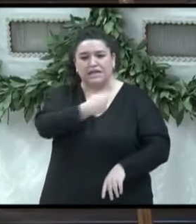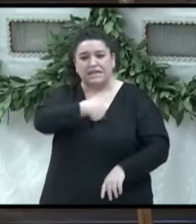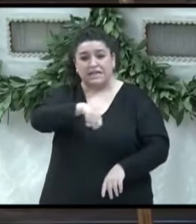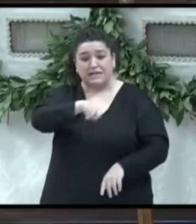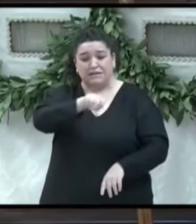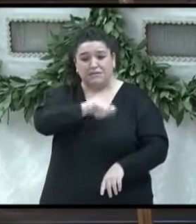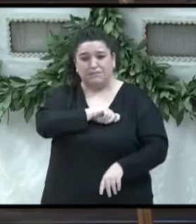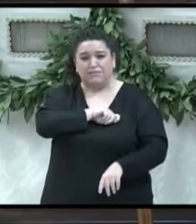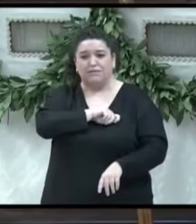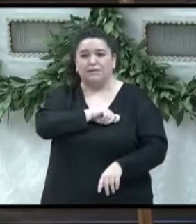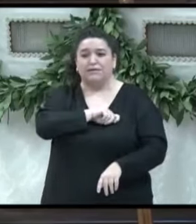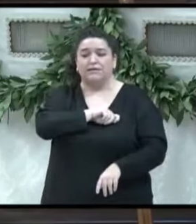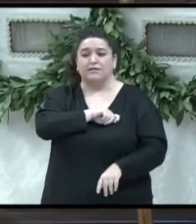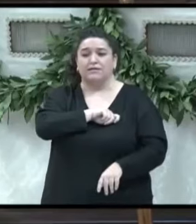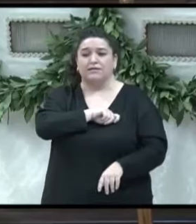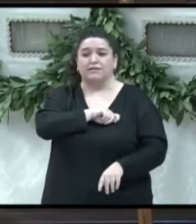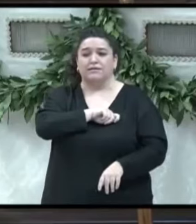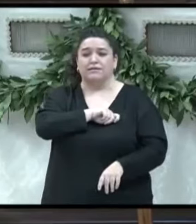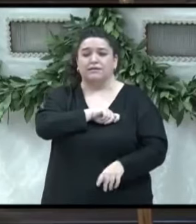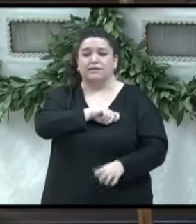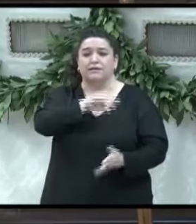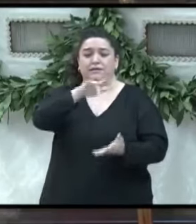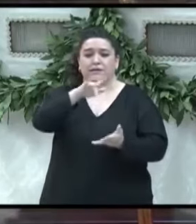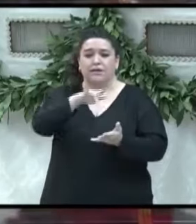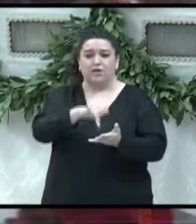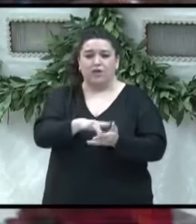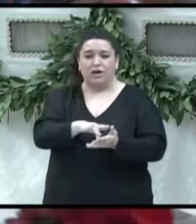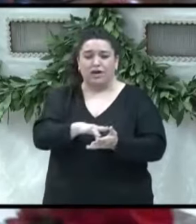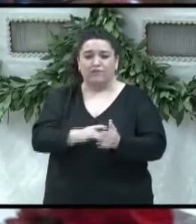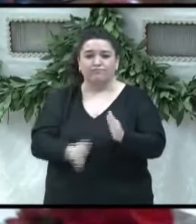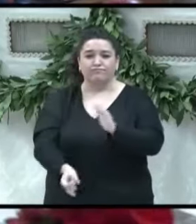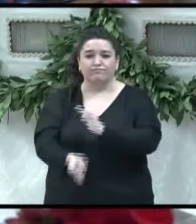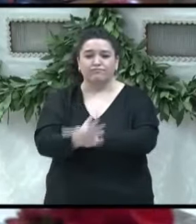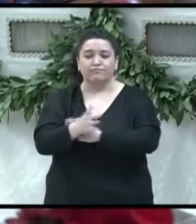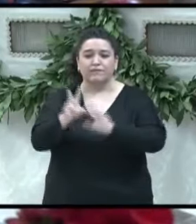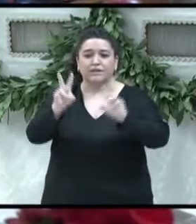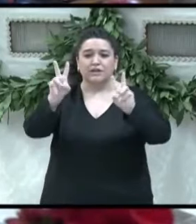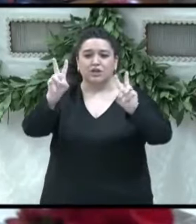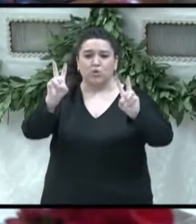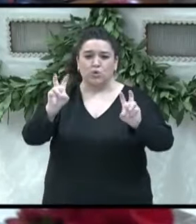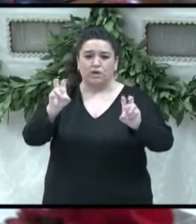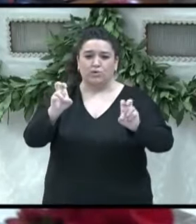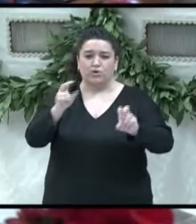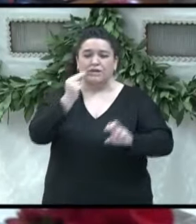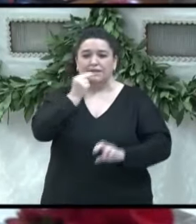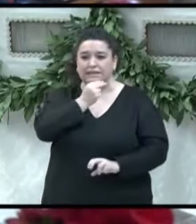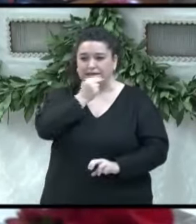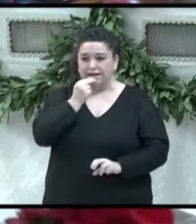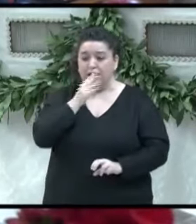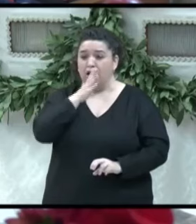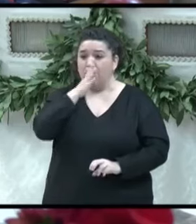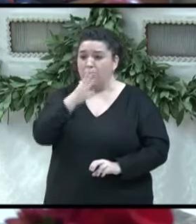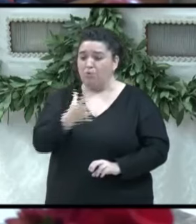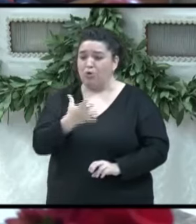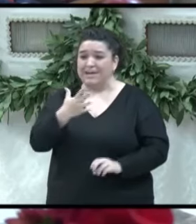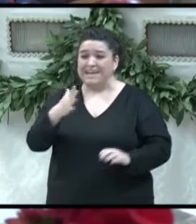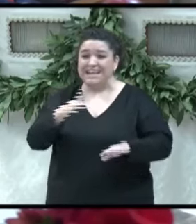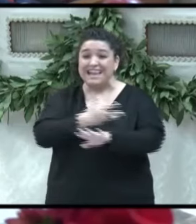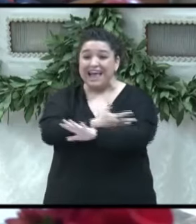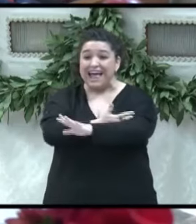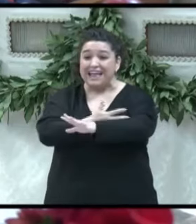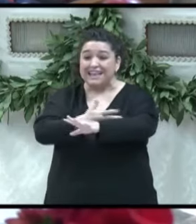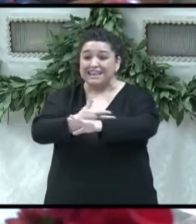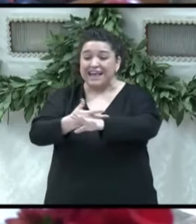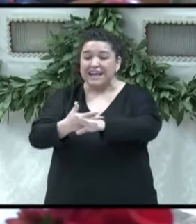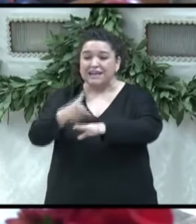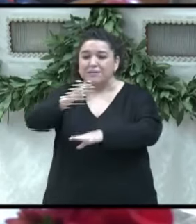ha producido nuevos cristianos porque como dice tertuliano la sangre de